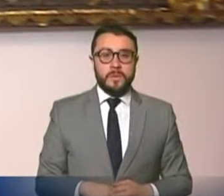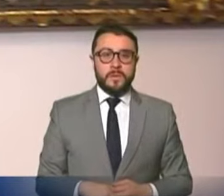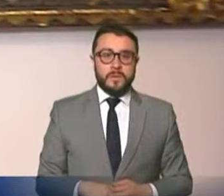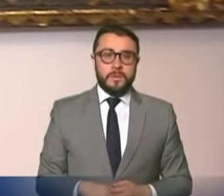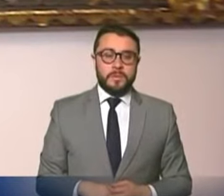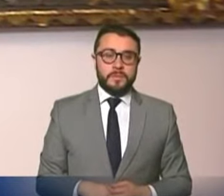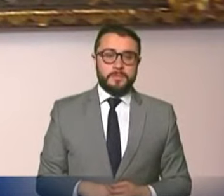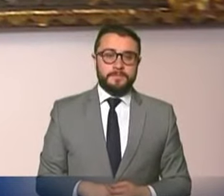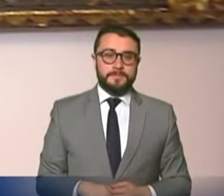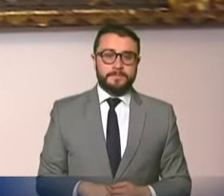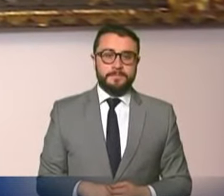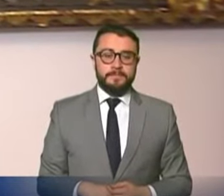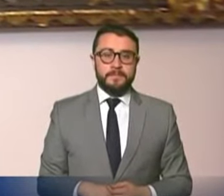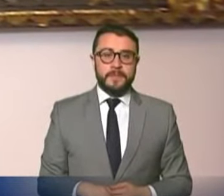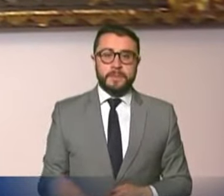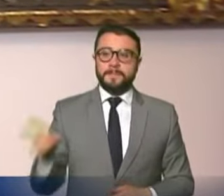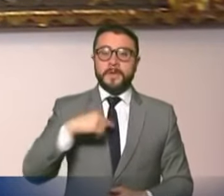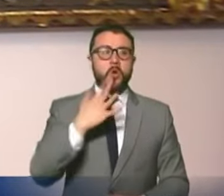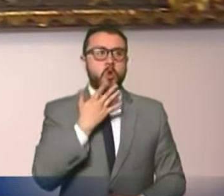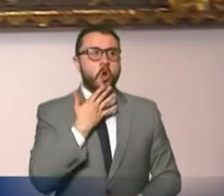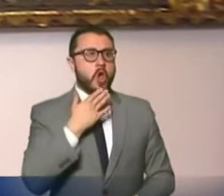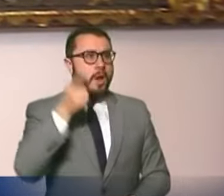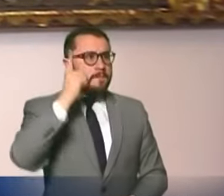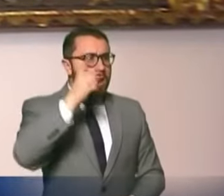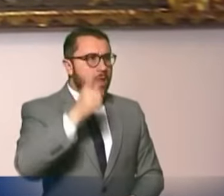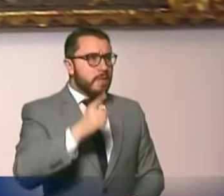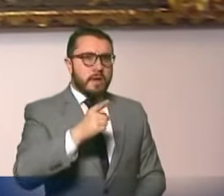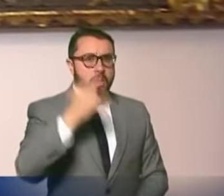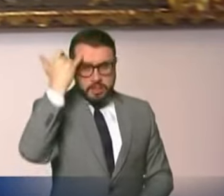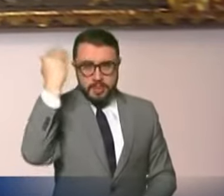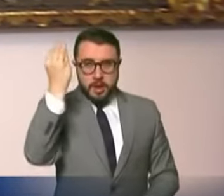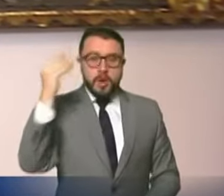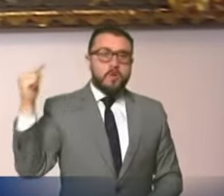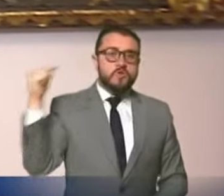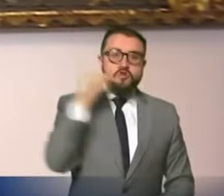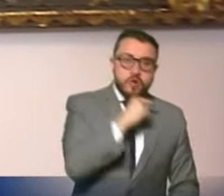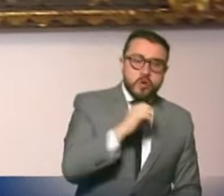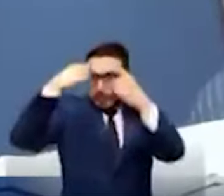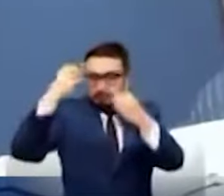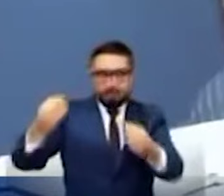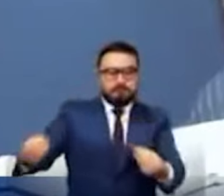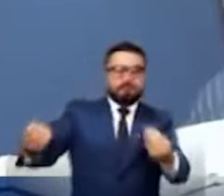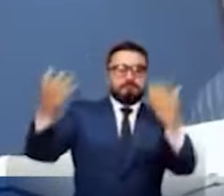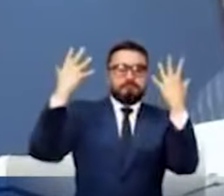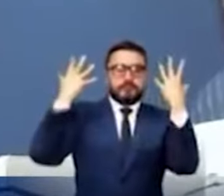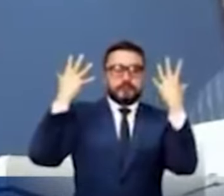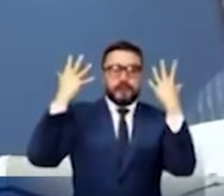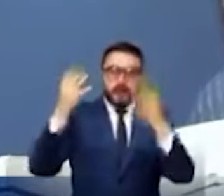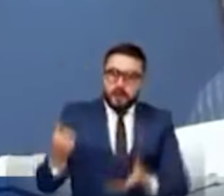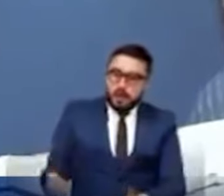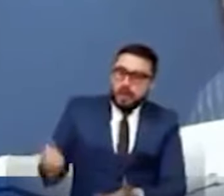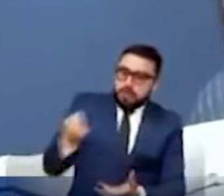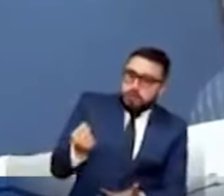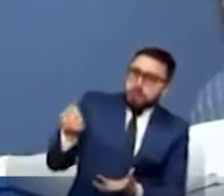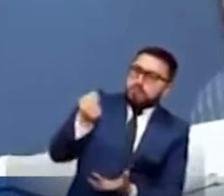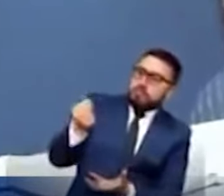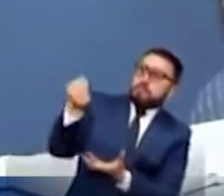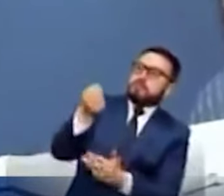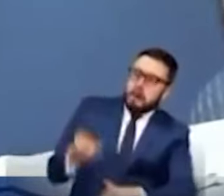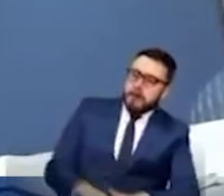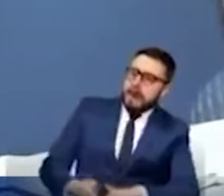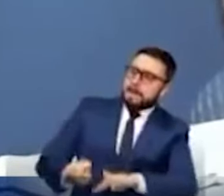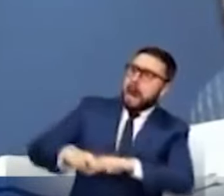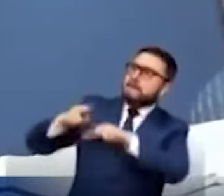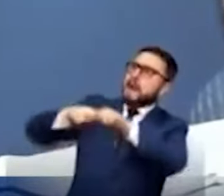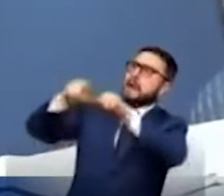dijo, estamos ahorcados. Vamos a escucharlo. Tengo una cifra